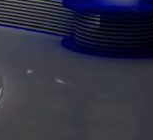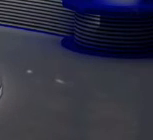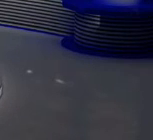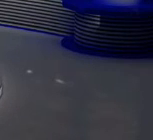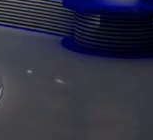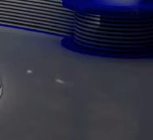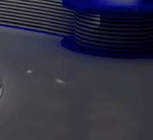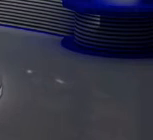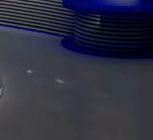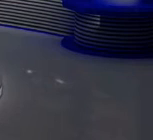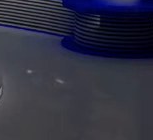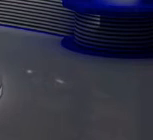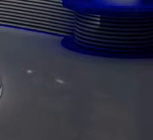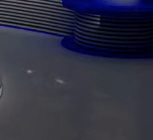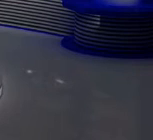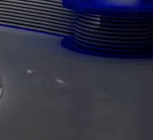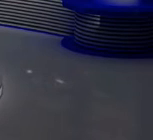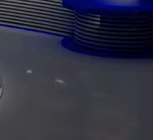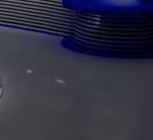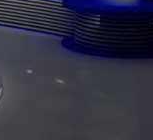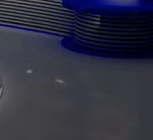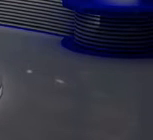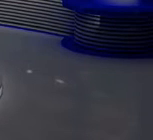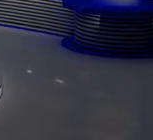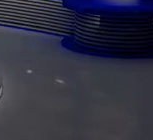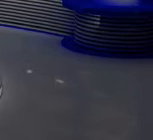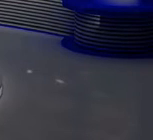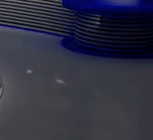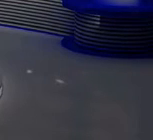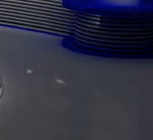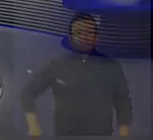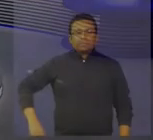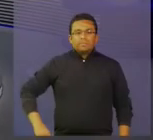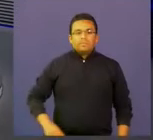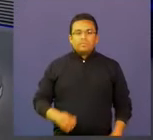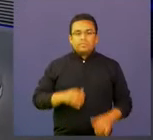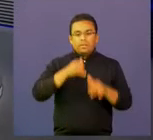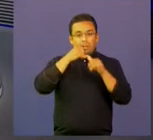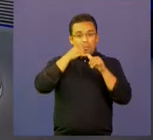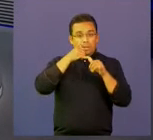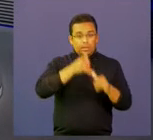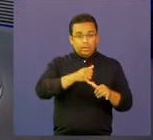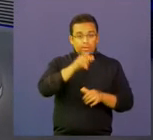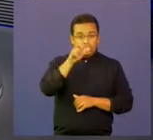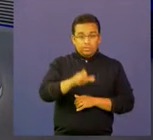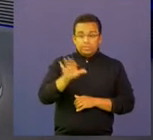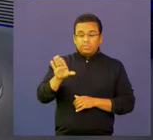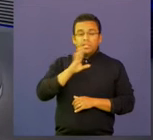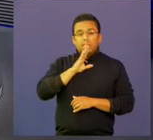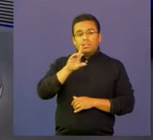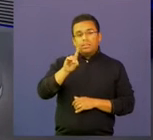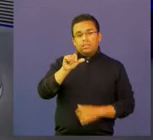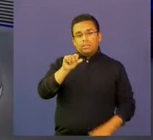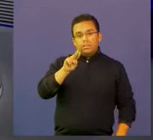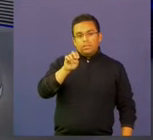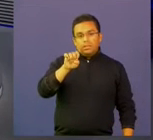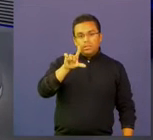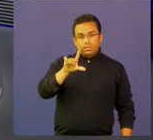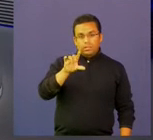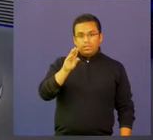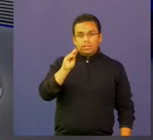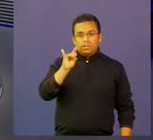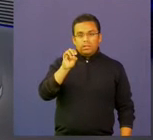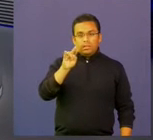Hoy es el ingeniero Daniel Quintero Calle, el viceministro de tecnologías,